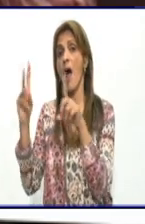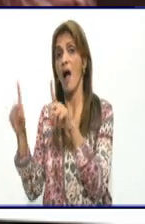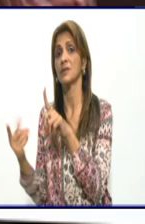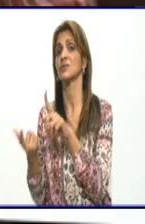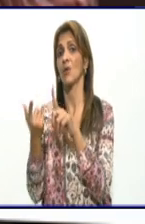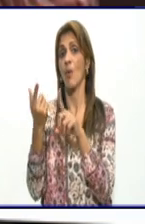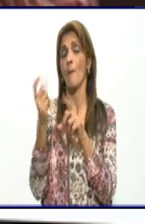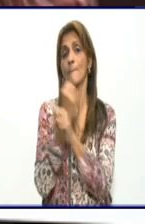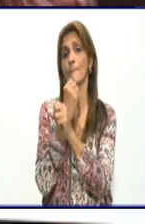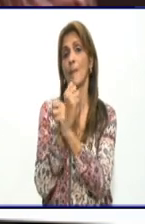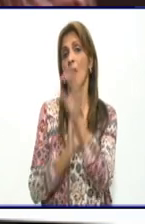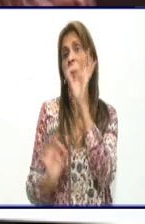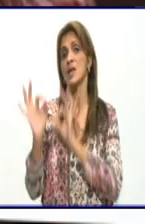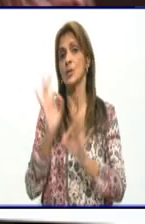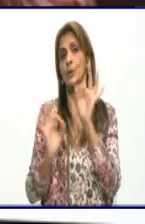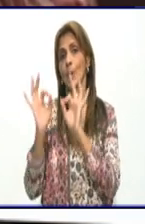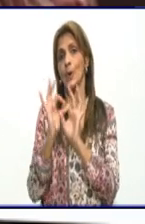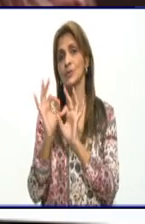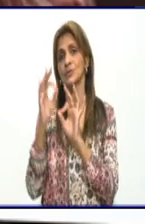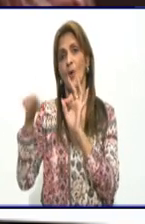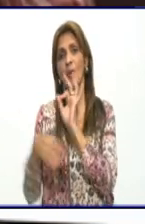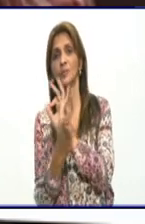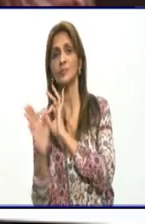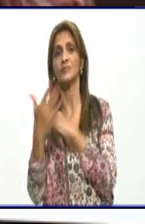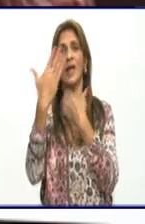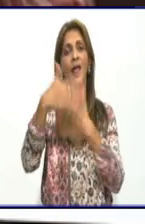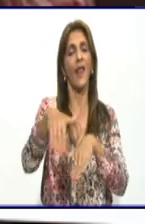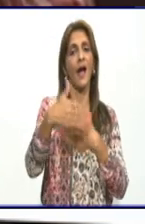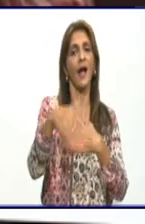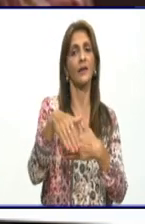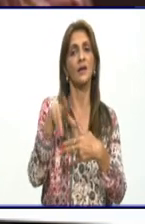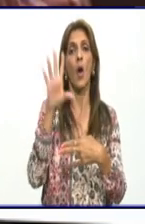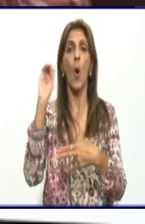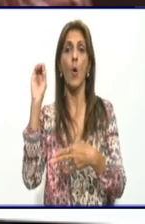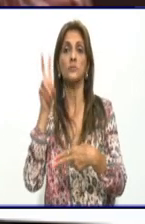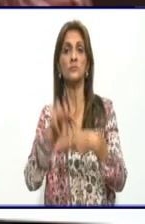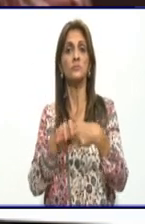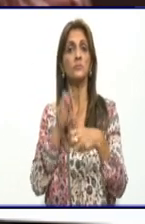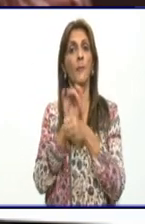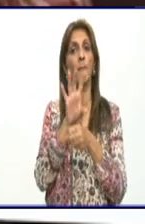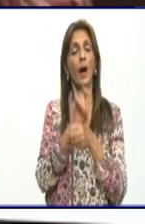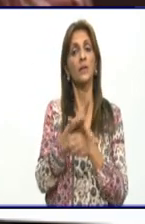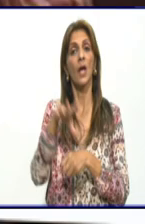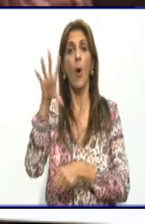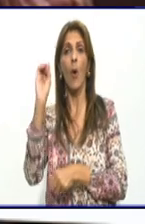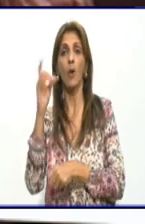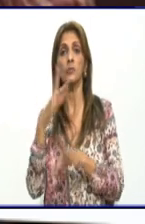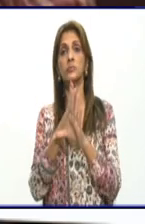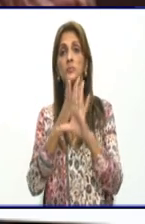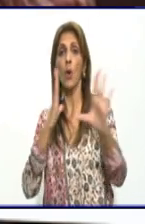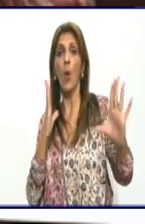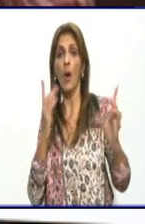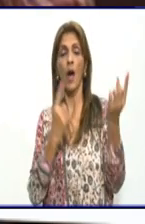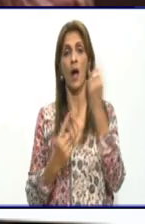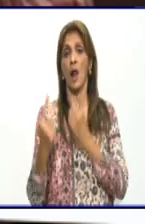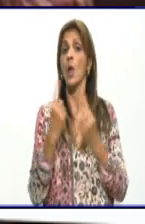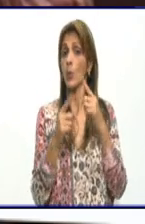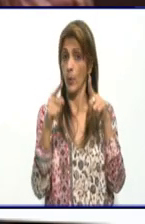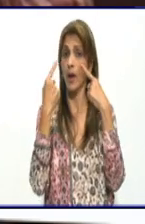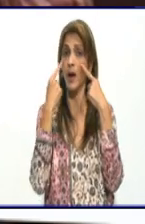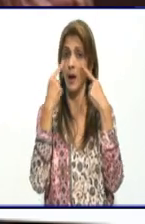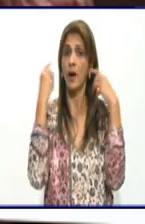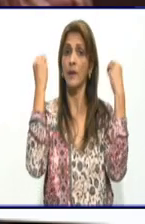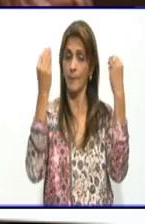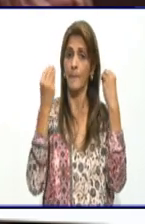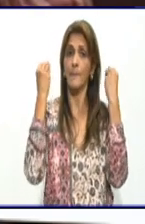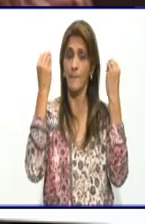calle, estar en la cola o estar sentado en un parque rodeado de personas haciendo cualquier otra cosa que no